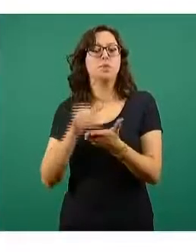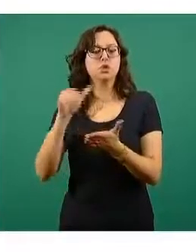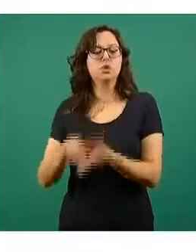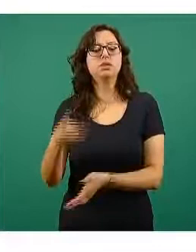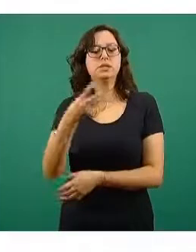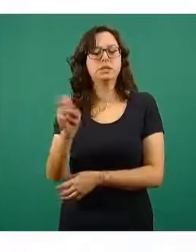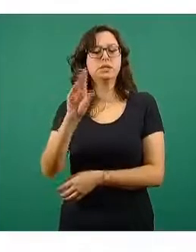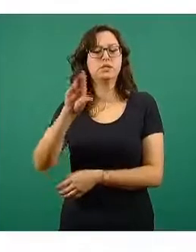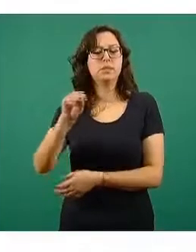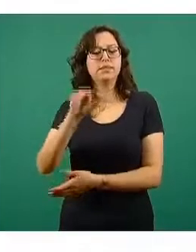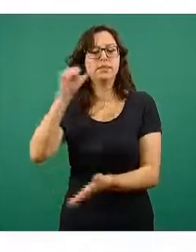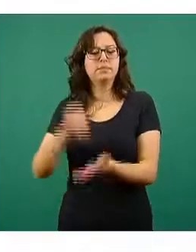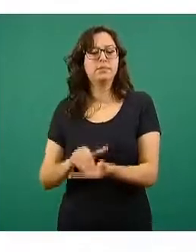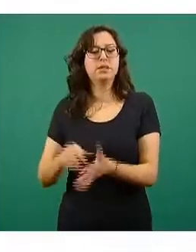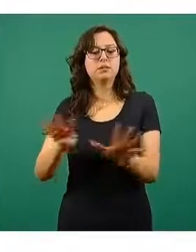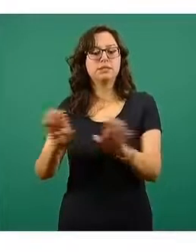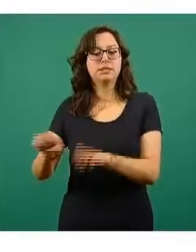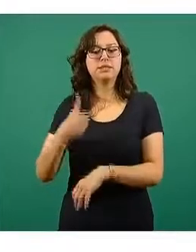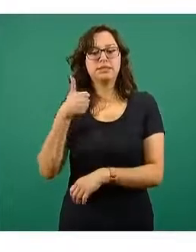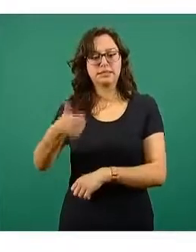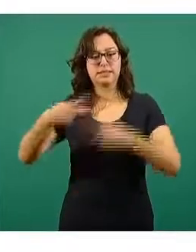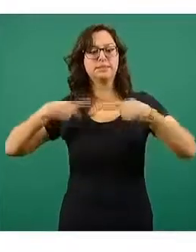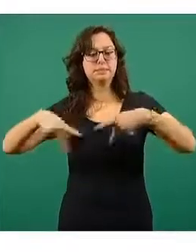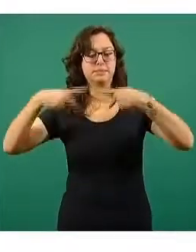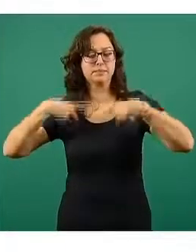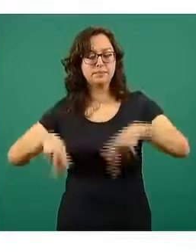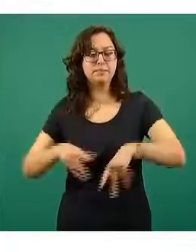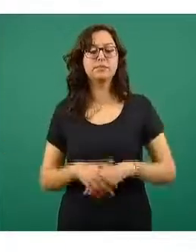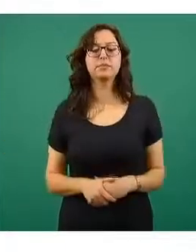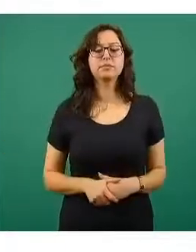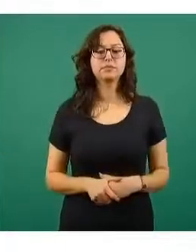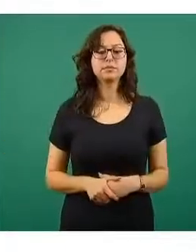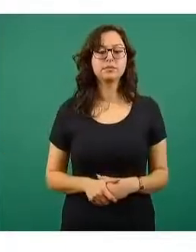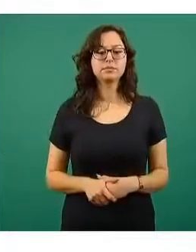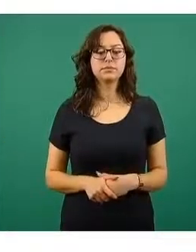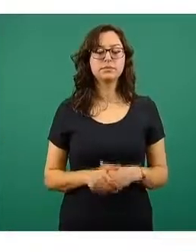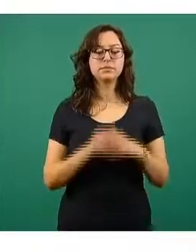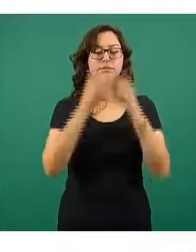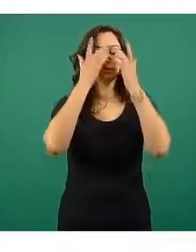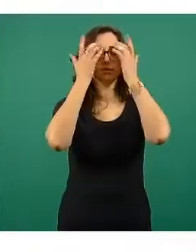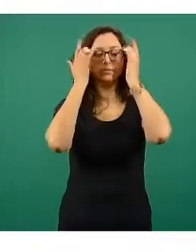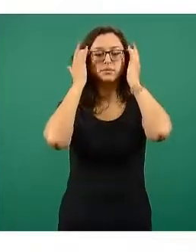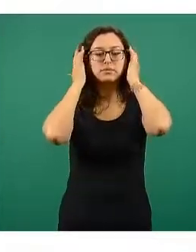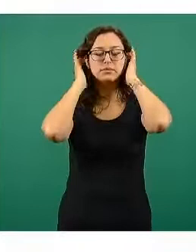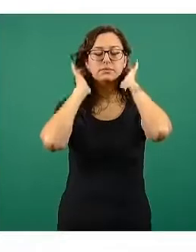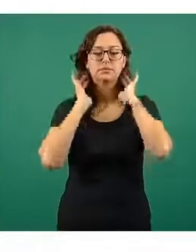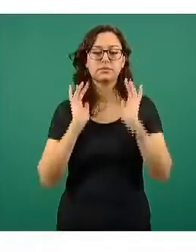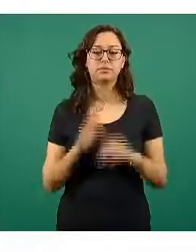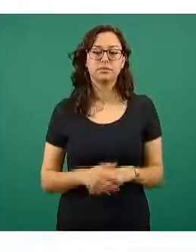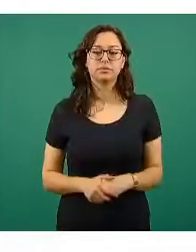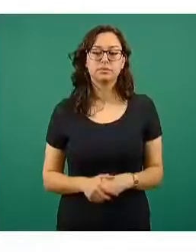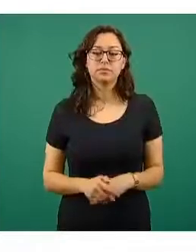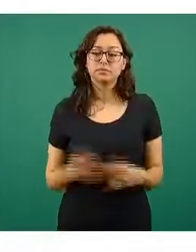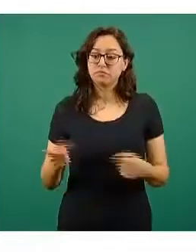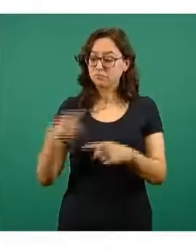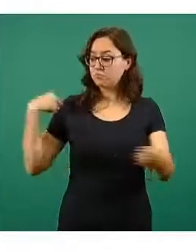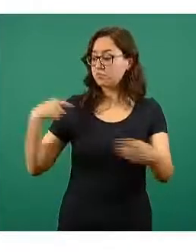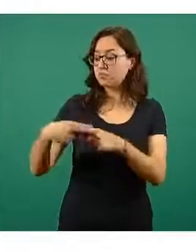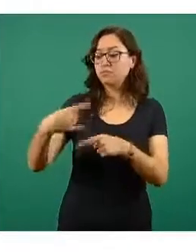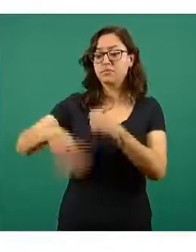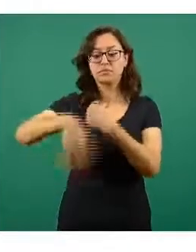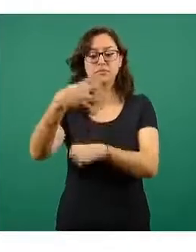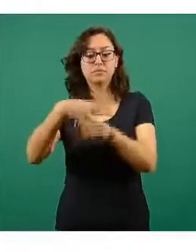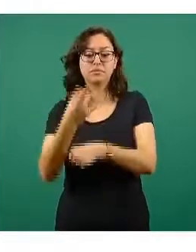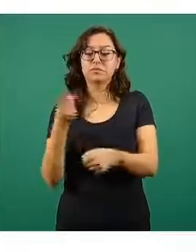1.390.906 personas. Actualmente, una epidemia activa que representa el 6% de